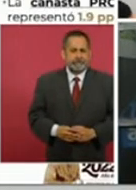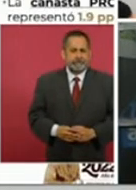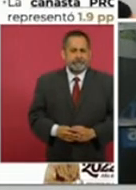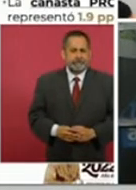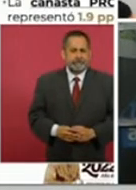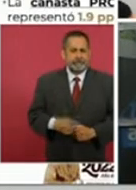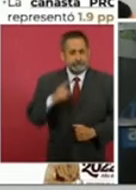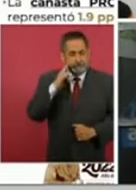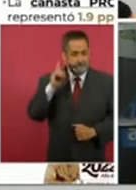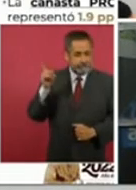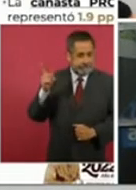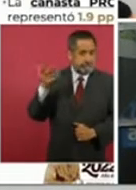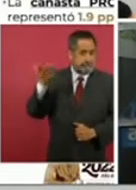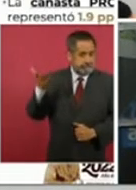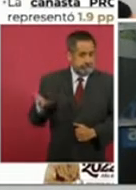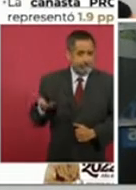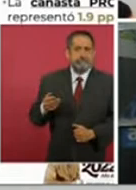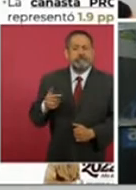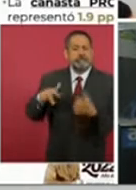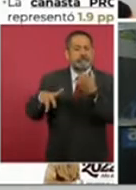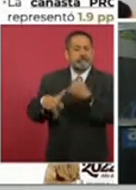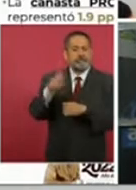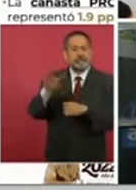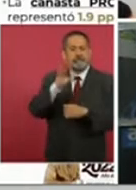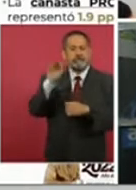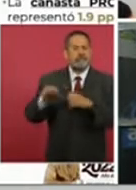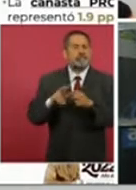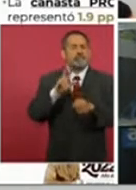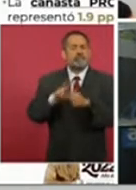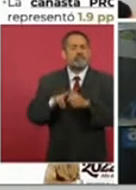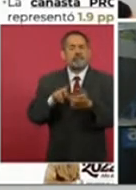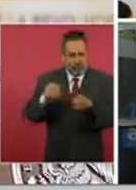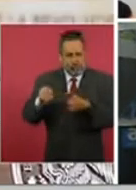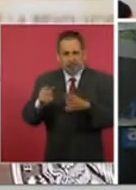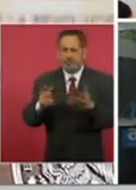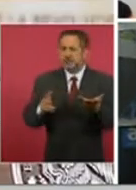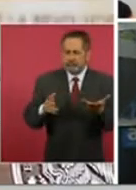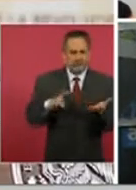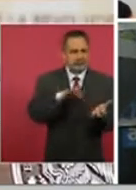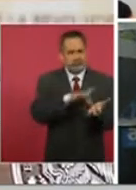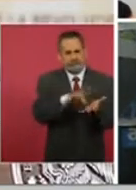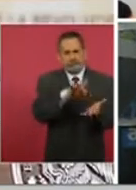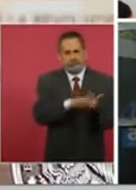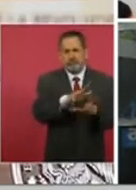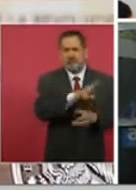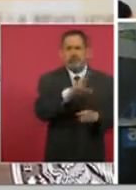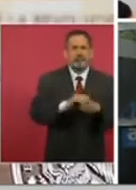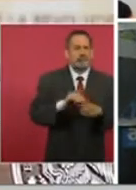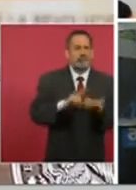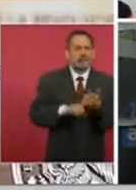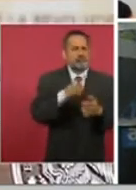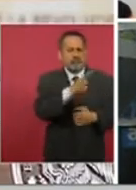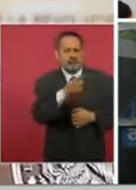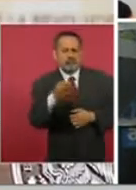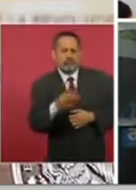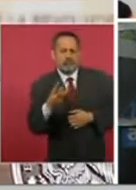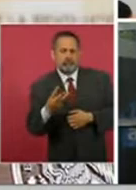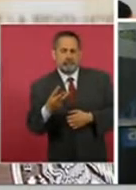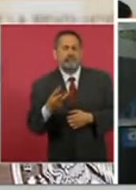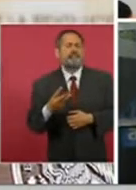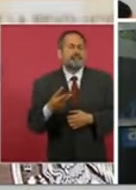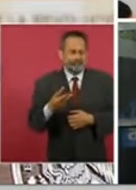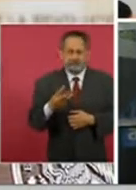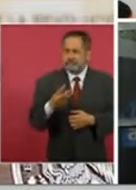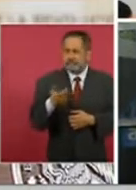promedio, porque siempre hay que recordarle al ama de casa que es en promedio. Así que tenemos cuando menos para cerrar el año en niveles de esta naturaleza, doctor.